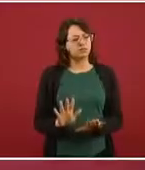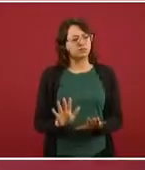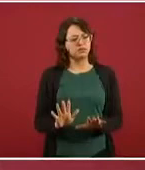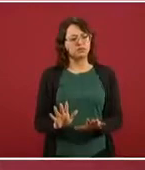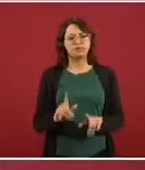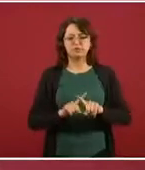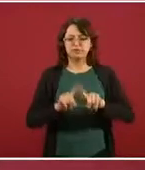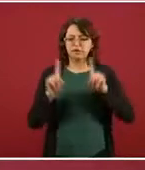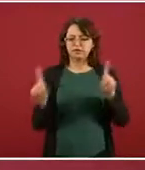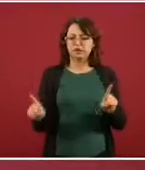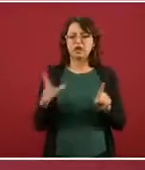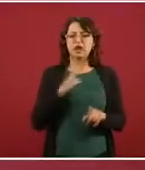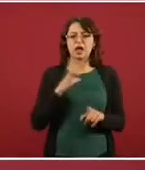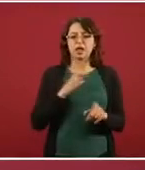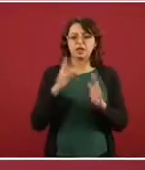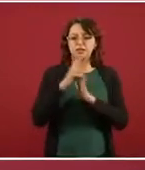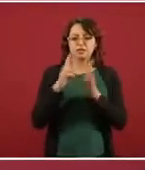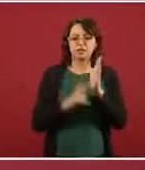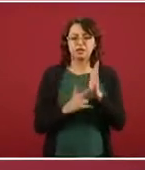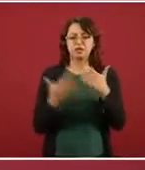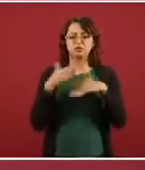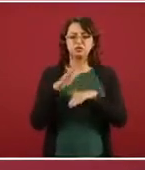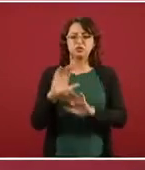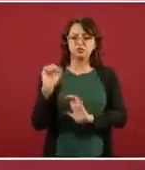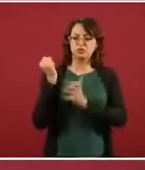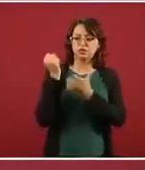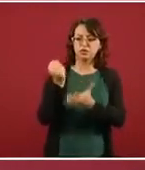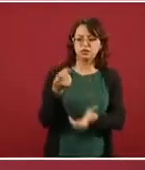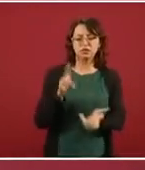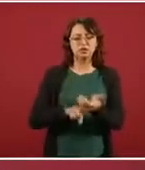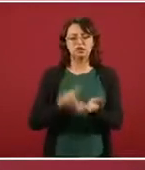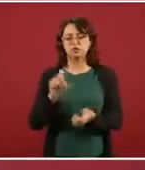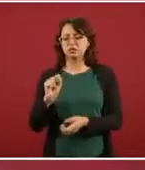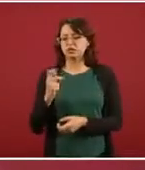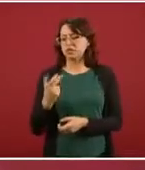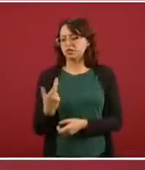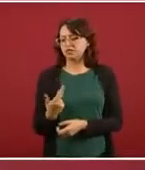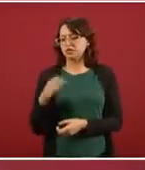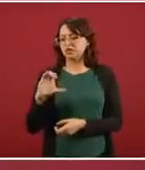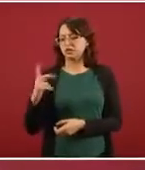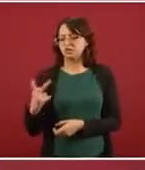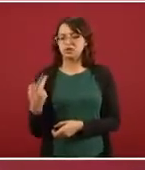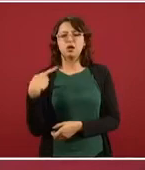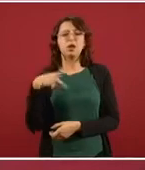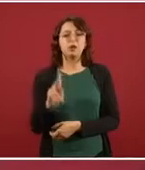parte presupuestal de la Secretaría de Hacienda, pero